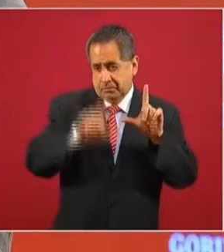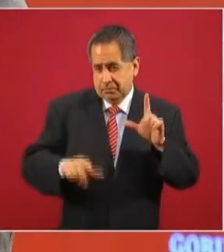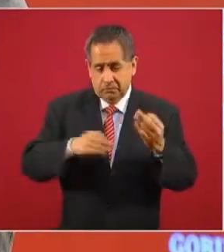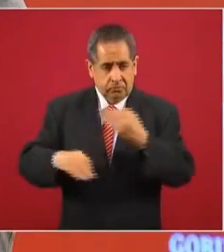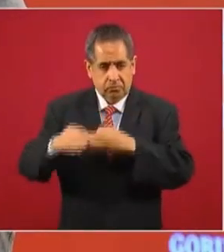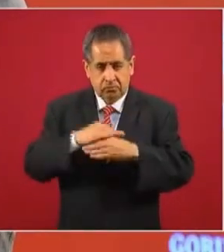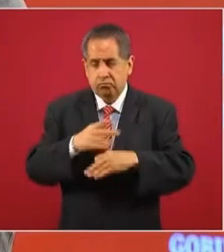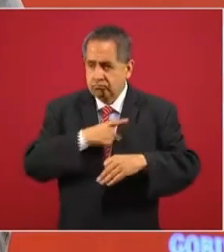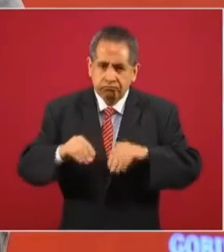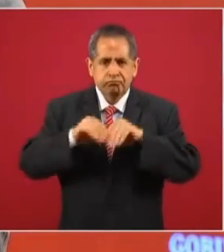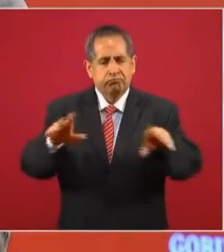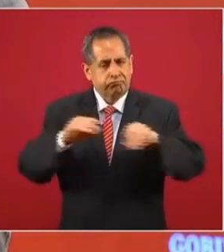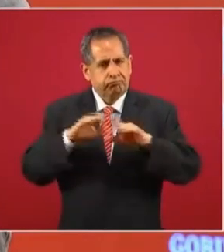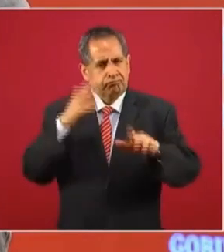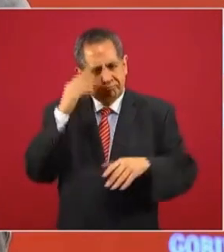sepamos